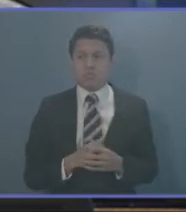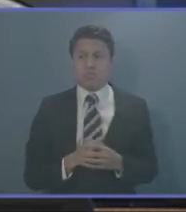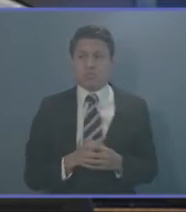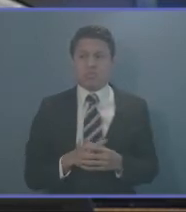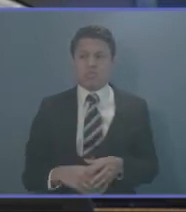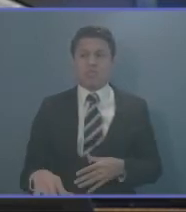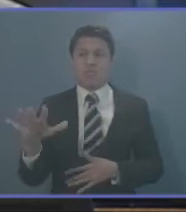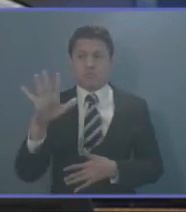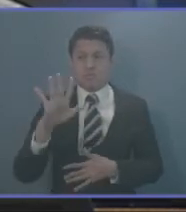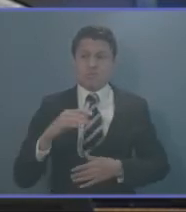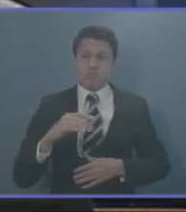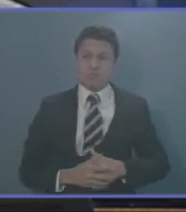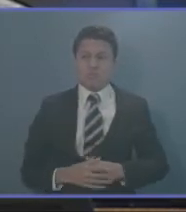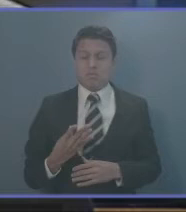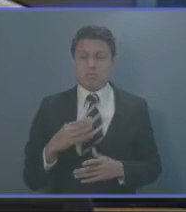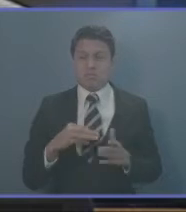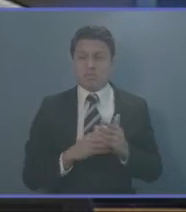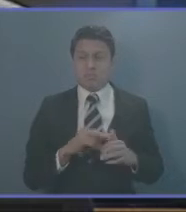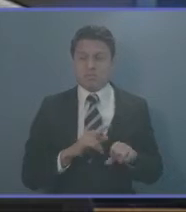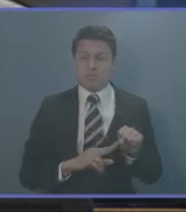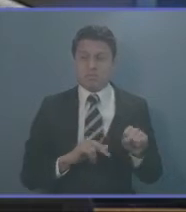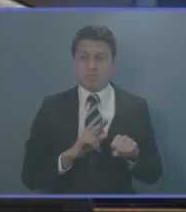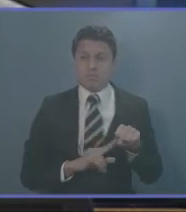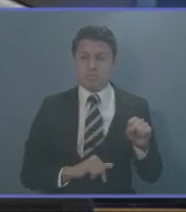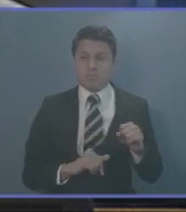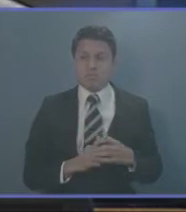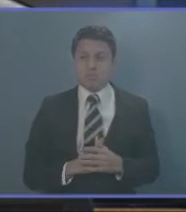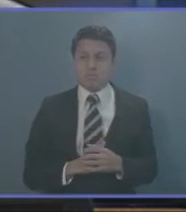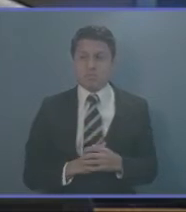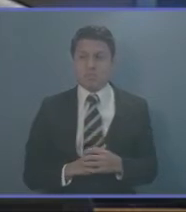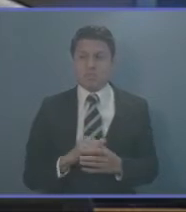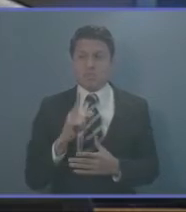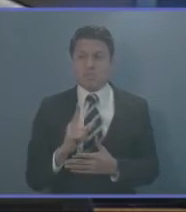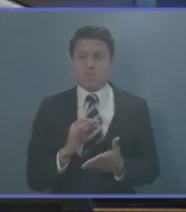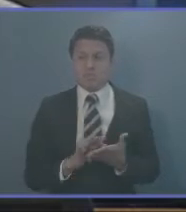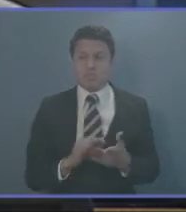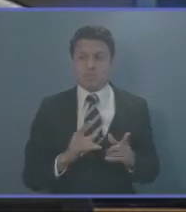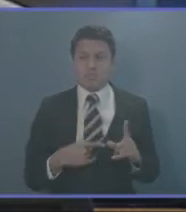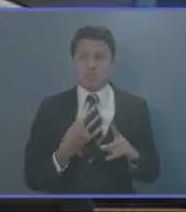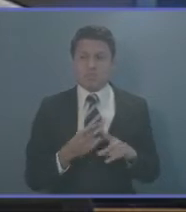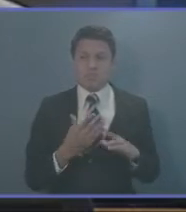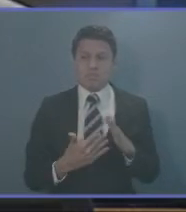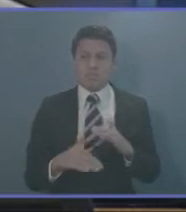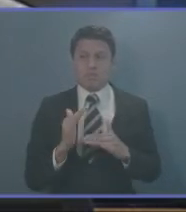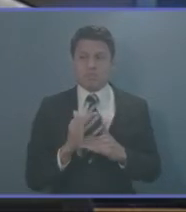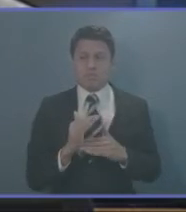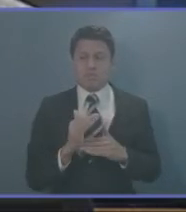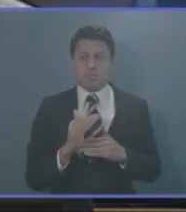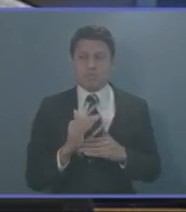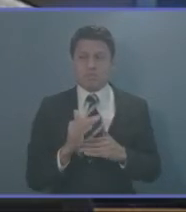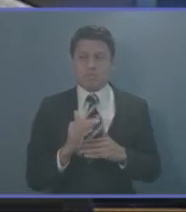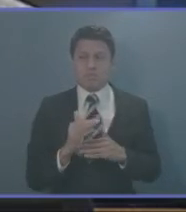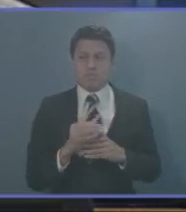5. De 14.000 dólares con un centavo a más,